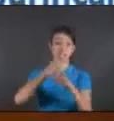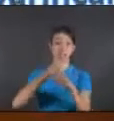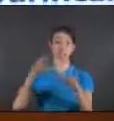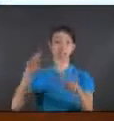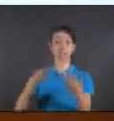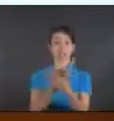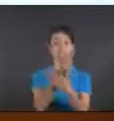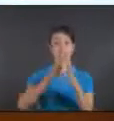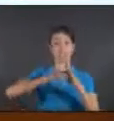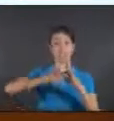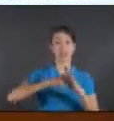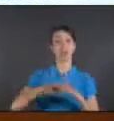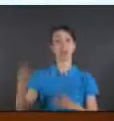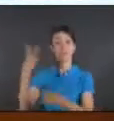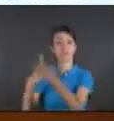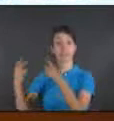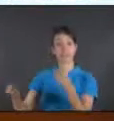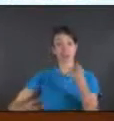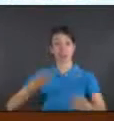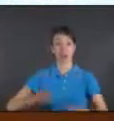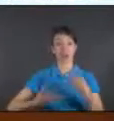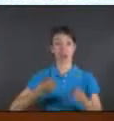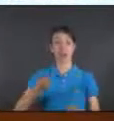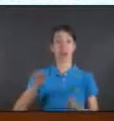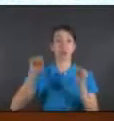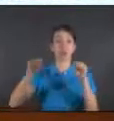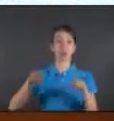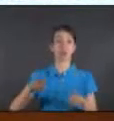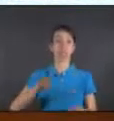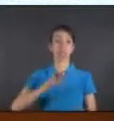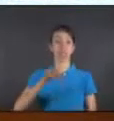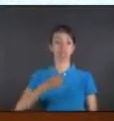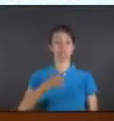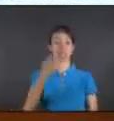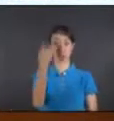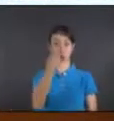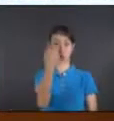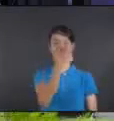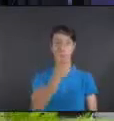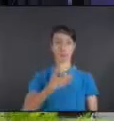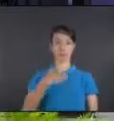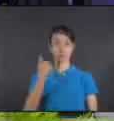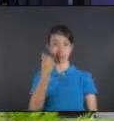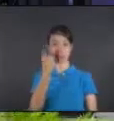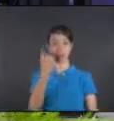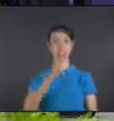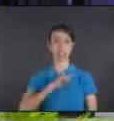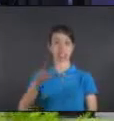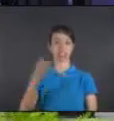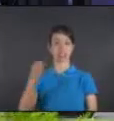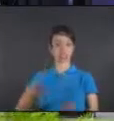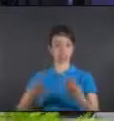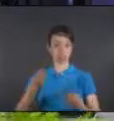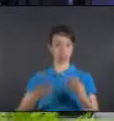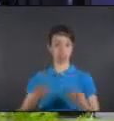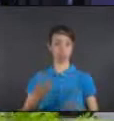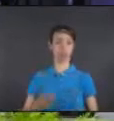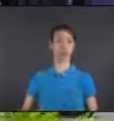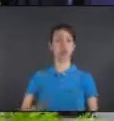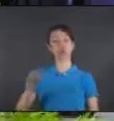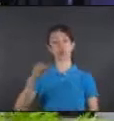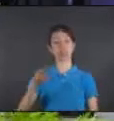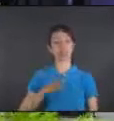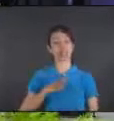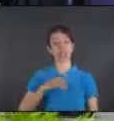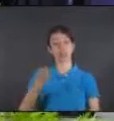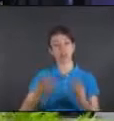lo que yo hago, veo y pienso, Dios mío, si yo ni siquiera merezco estar aquí. No, si fueres, por eso fuera, ninguno